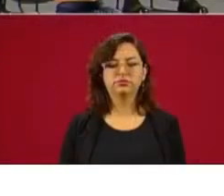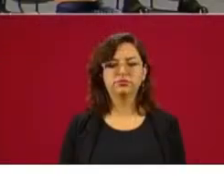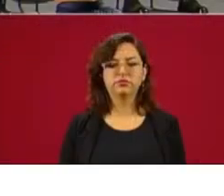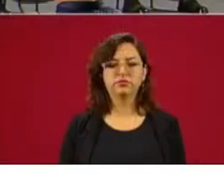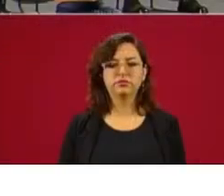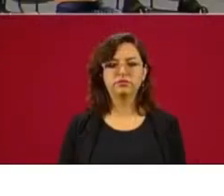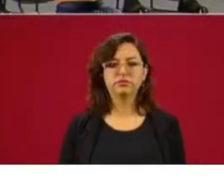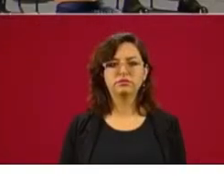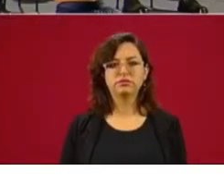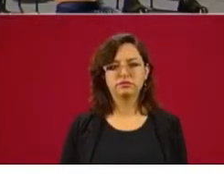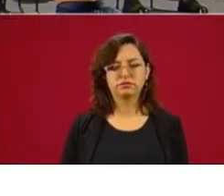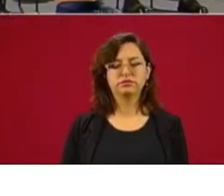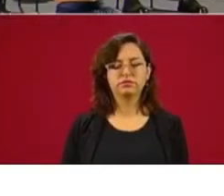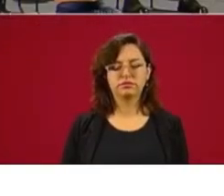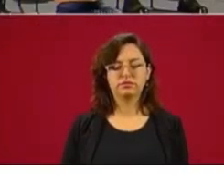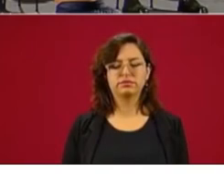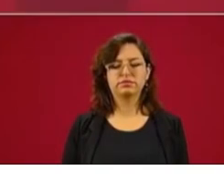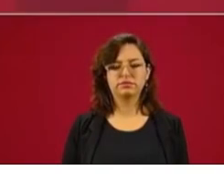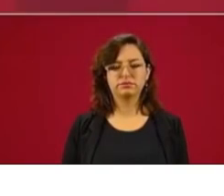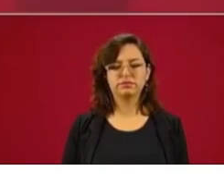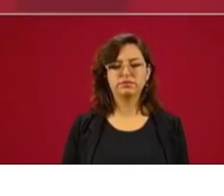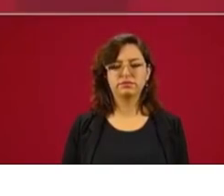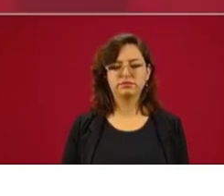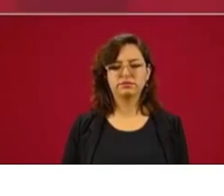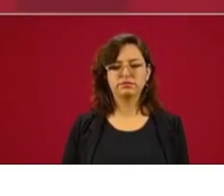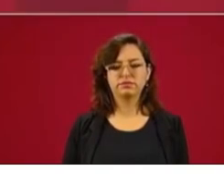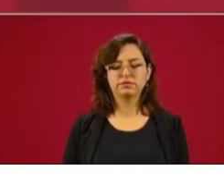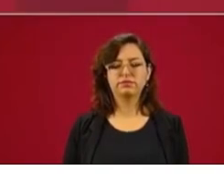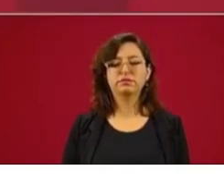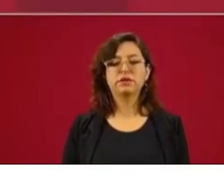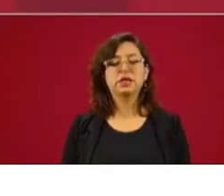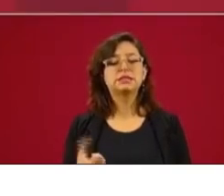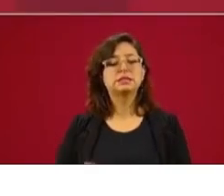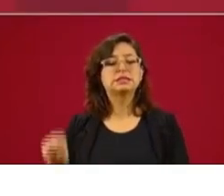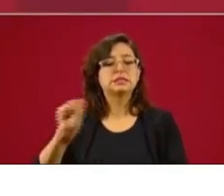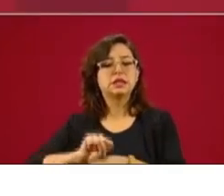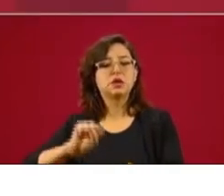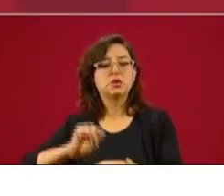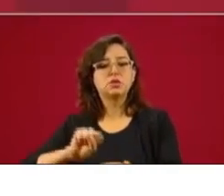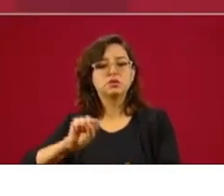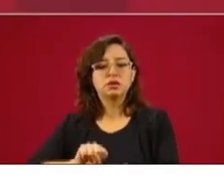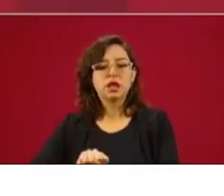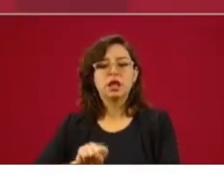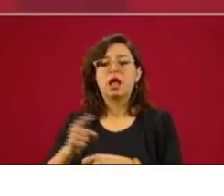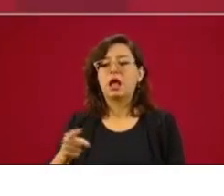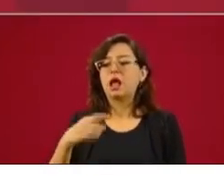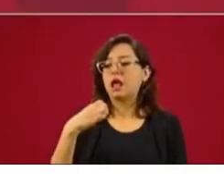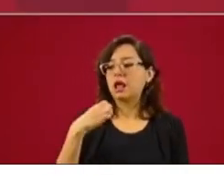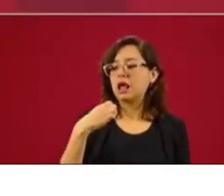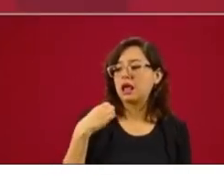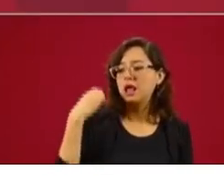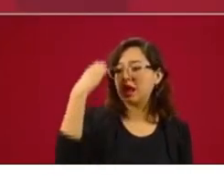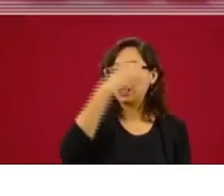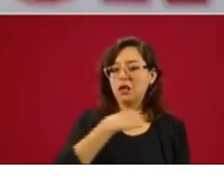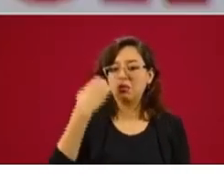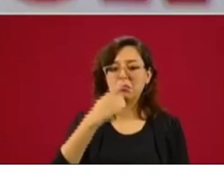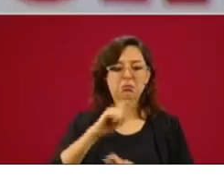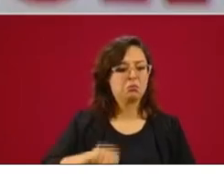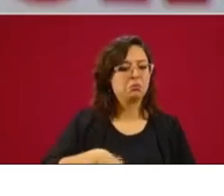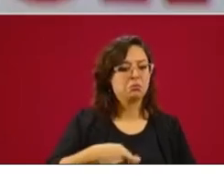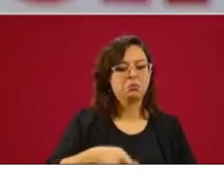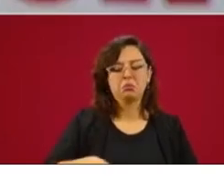de educación superior. Para secundarias se eliminarán los exámenes de asignación